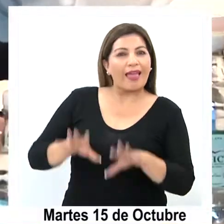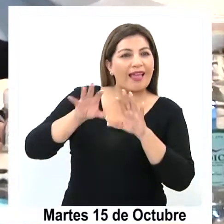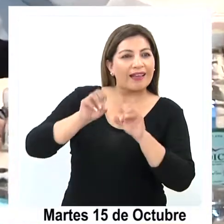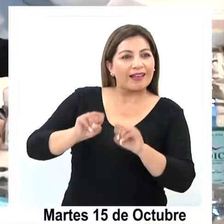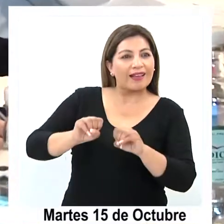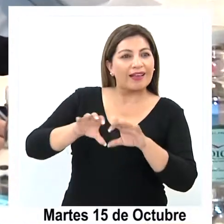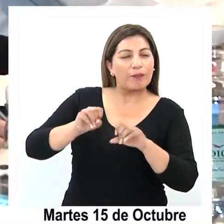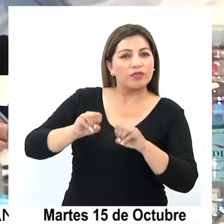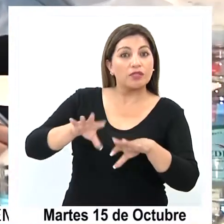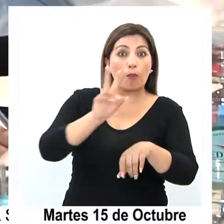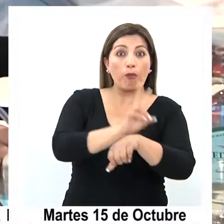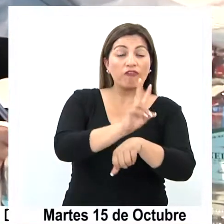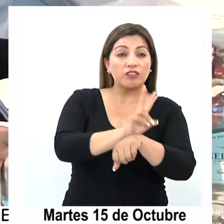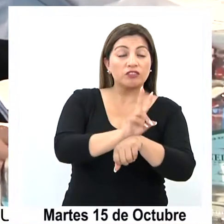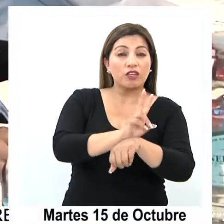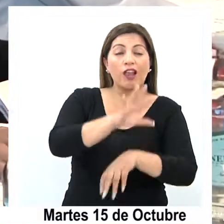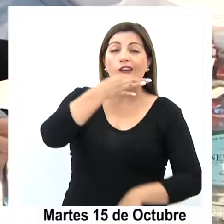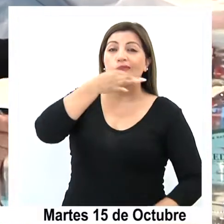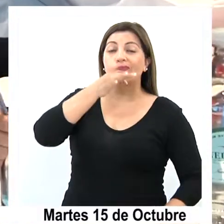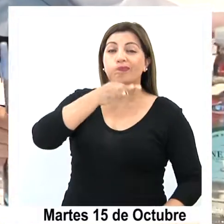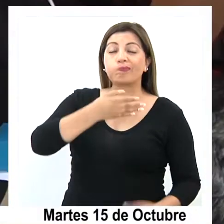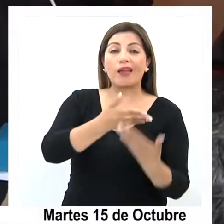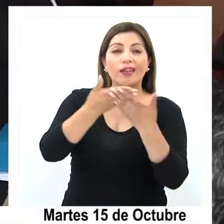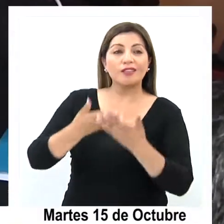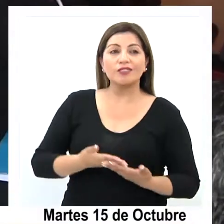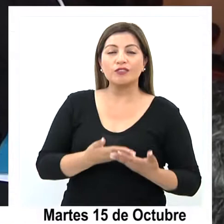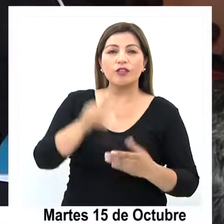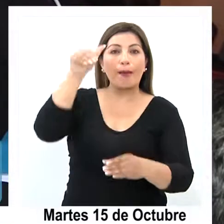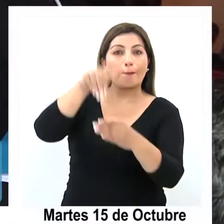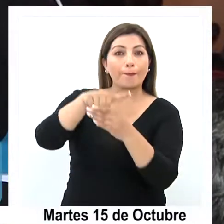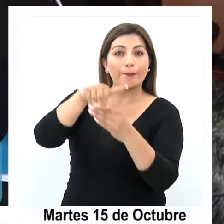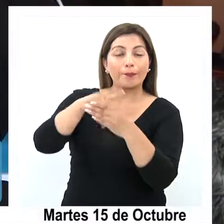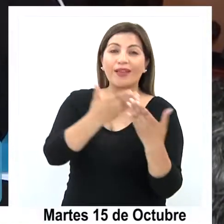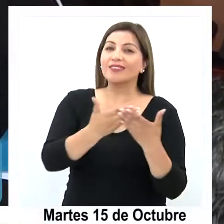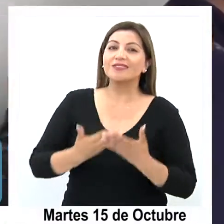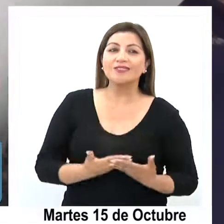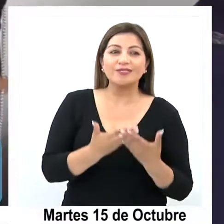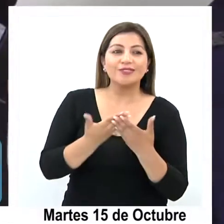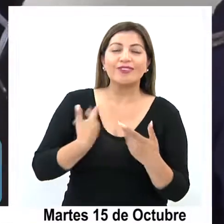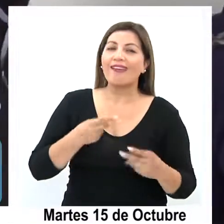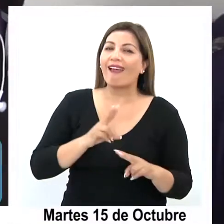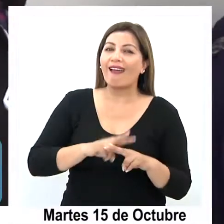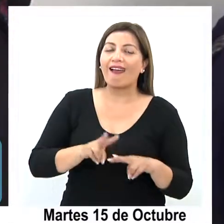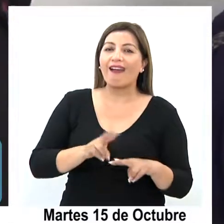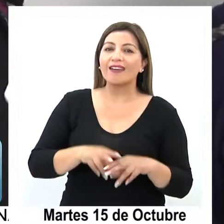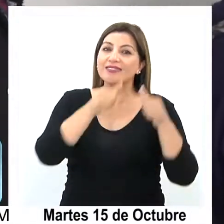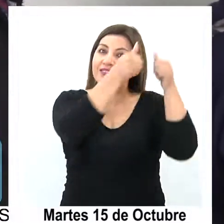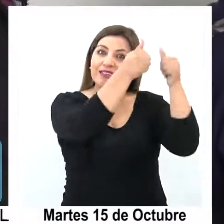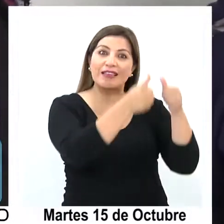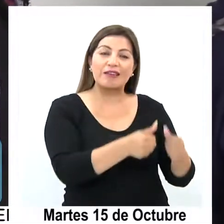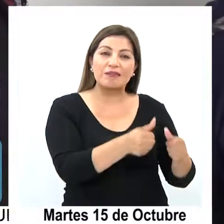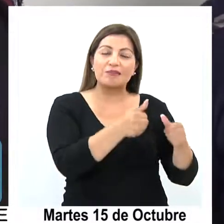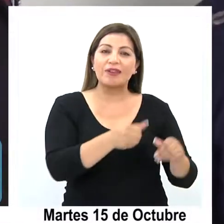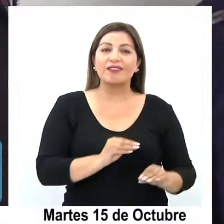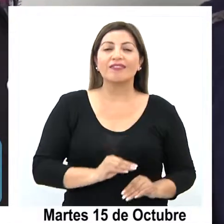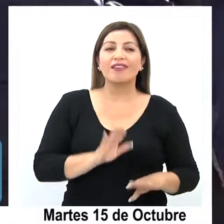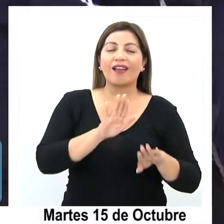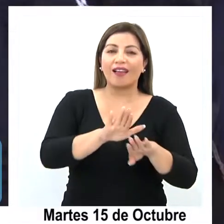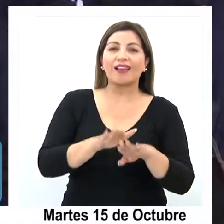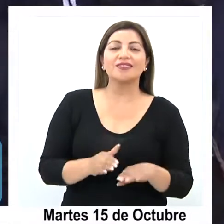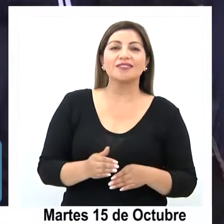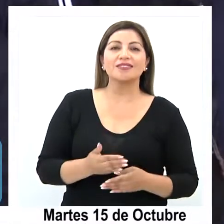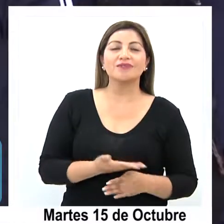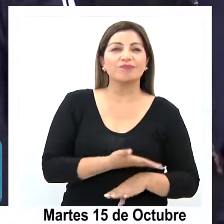Capacitaciones a profesores, charlas a alumnos y plebiscitos estudiantiles forman parte de la campaña que adelanta el